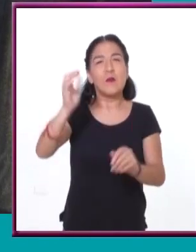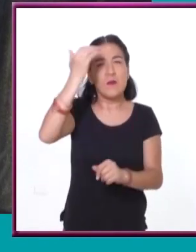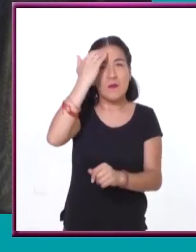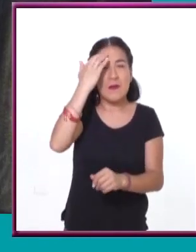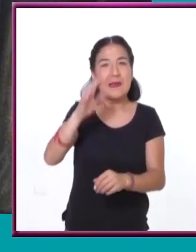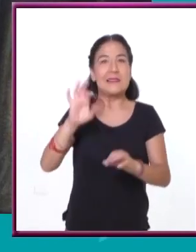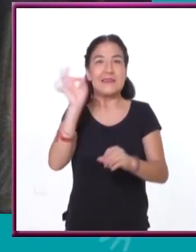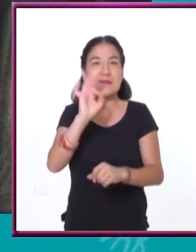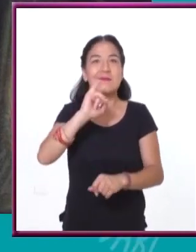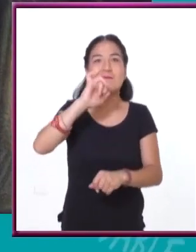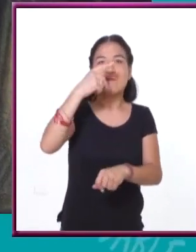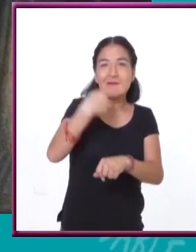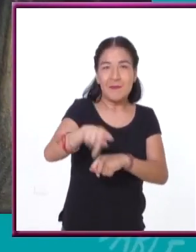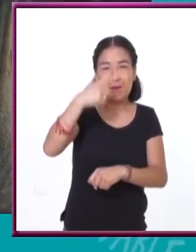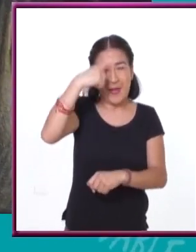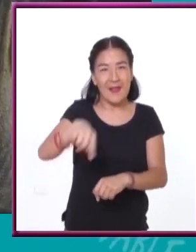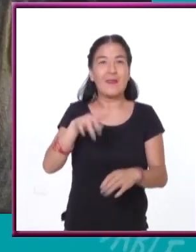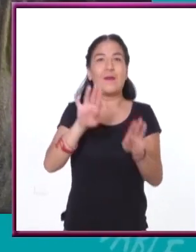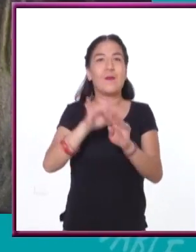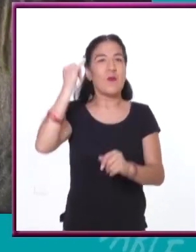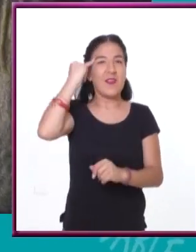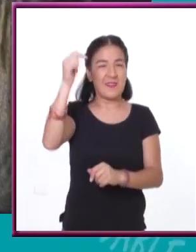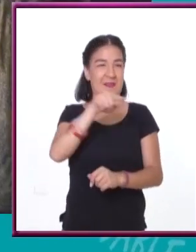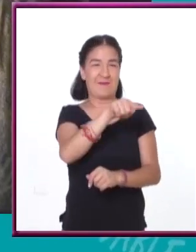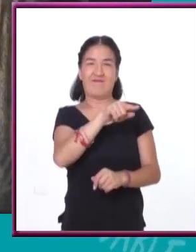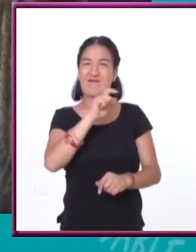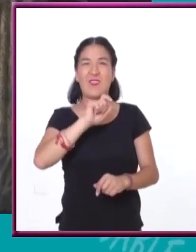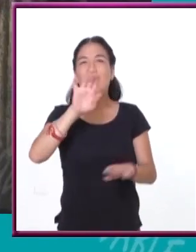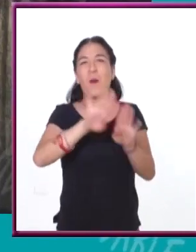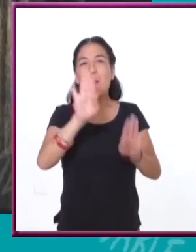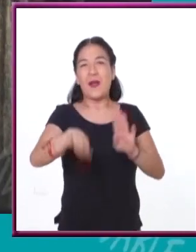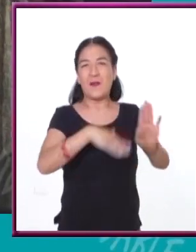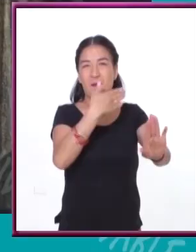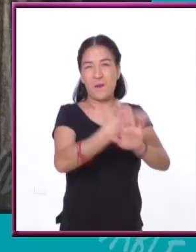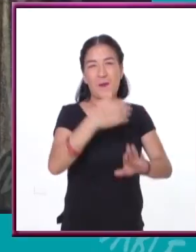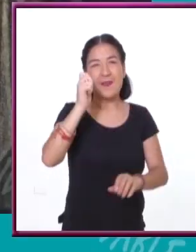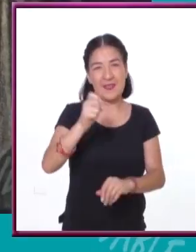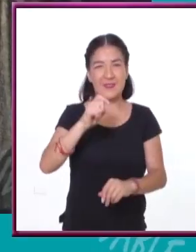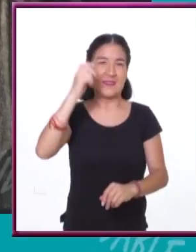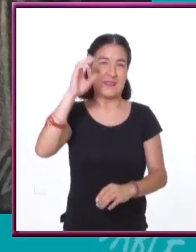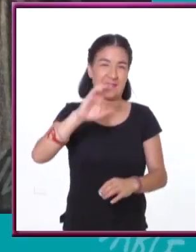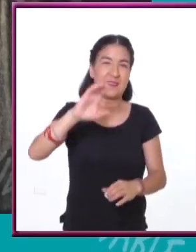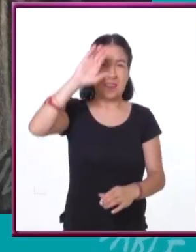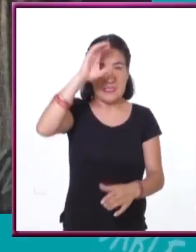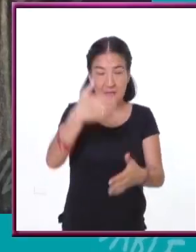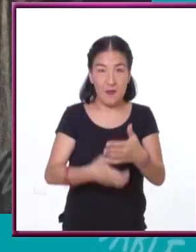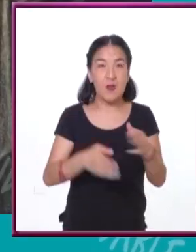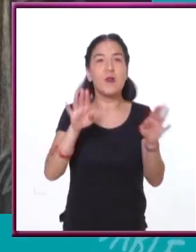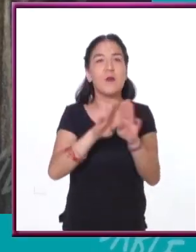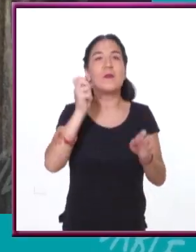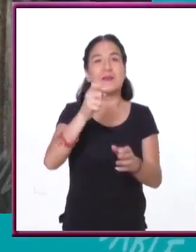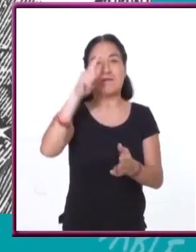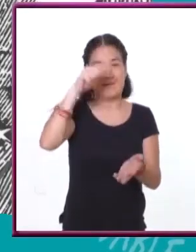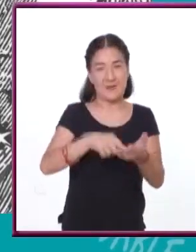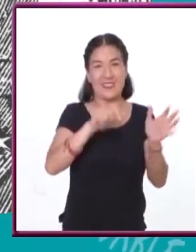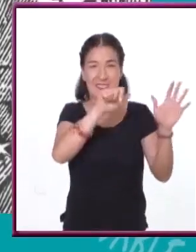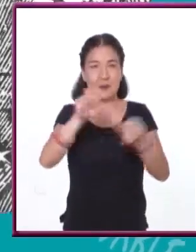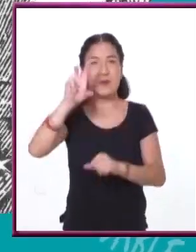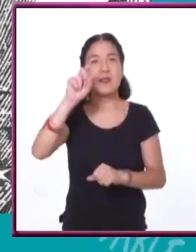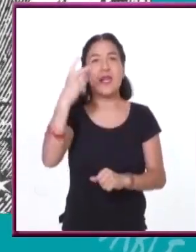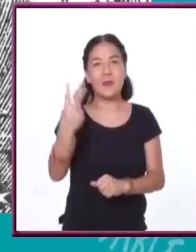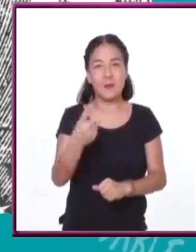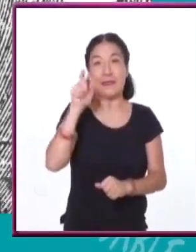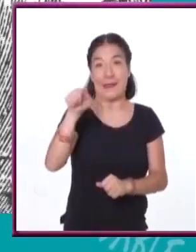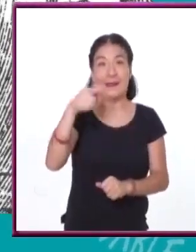el riesgo de apoyar una idea considerada hereje, Galileo publica sus descubrimientos en 1632, además de